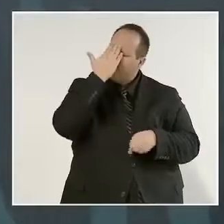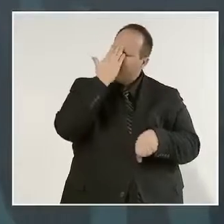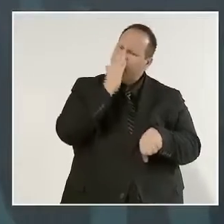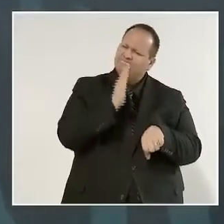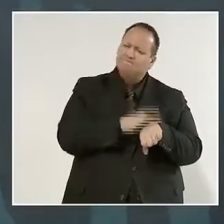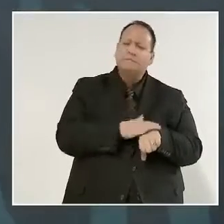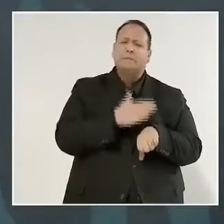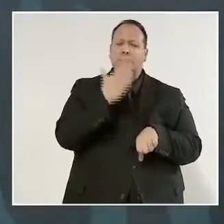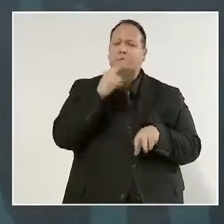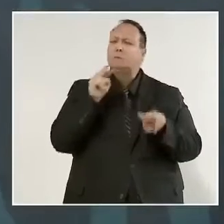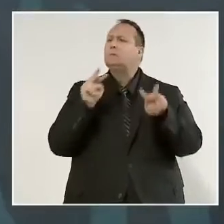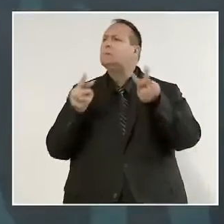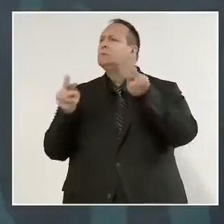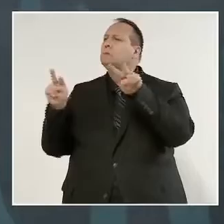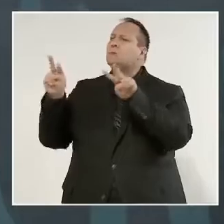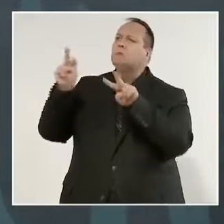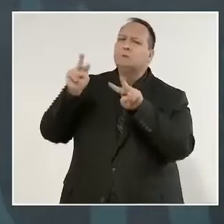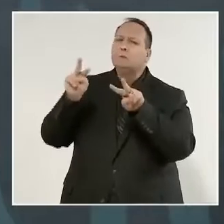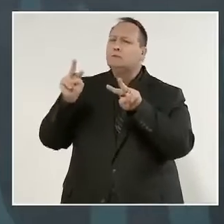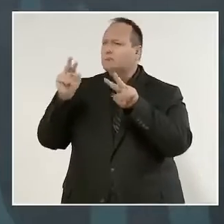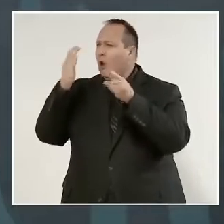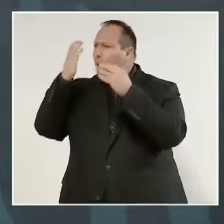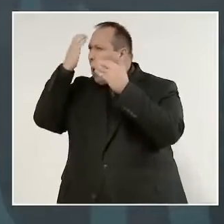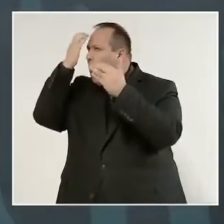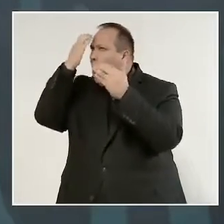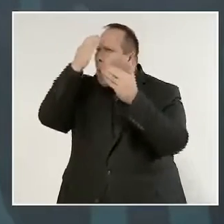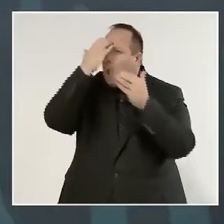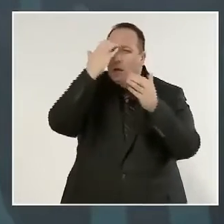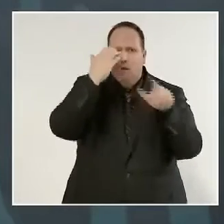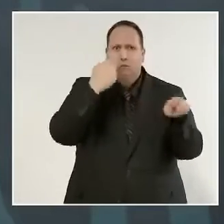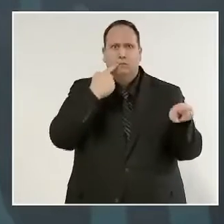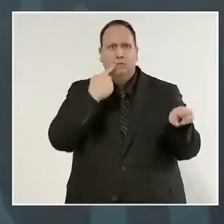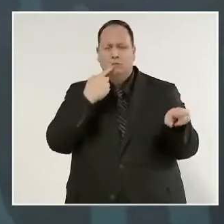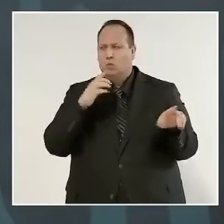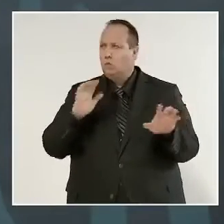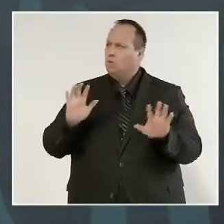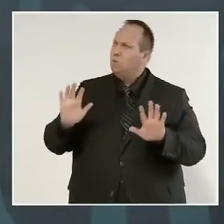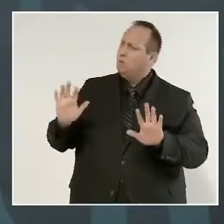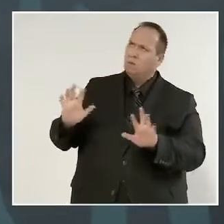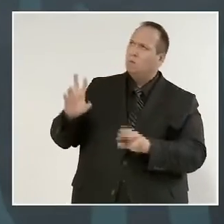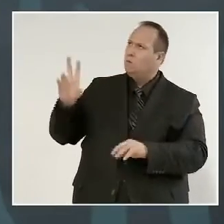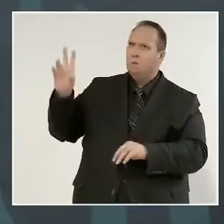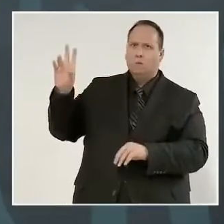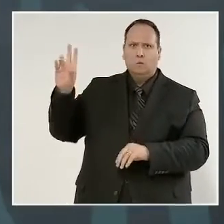muy avispado, muy politizado, dijo, no,